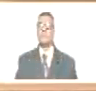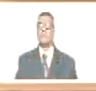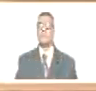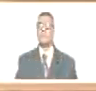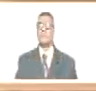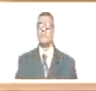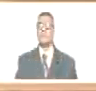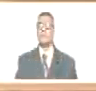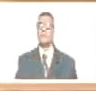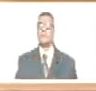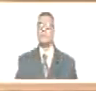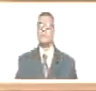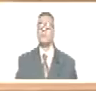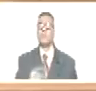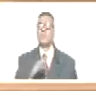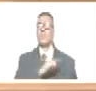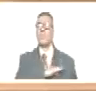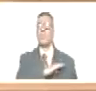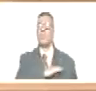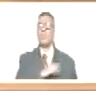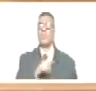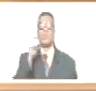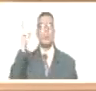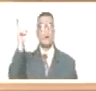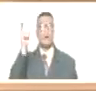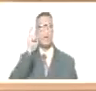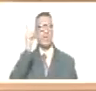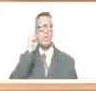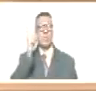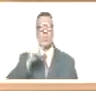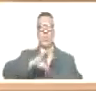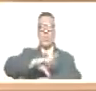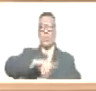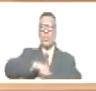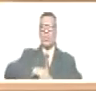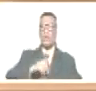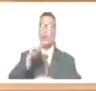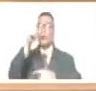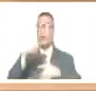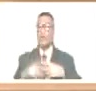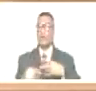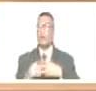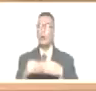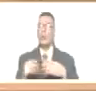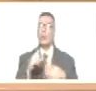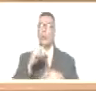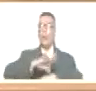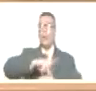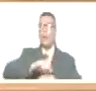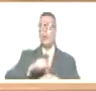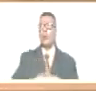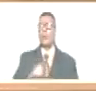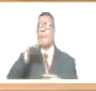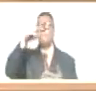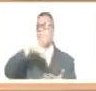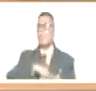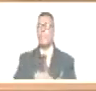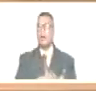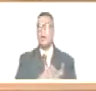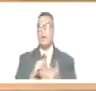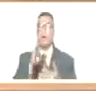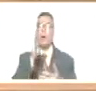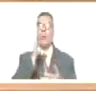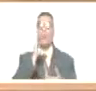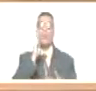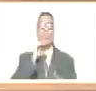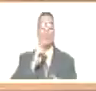Cuando uno escucha que se roban un dólar o se roban 1.000 bolívares o se roban